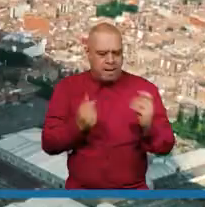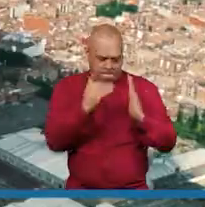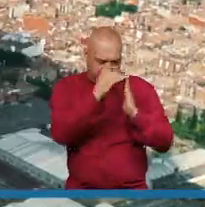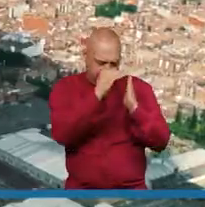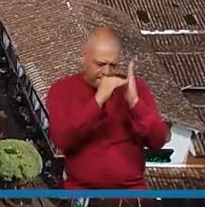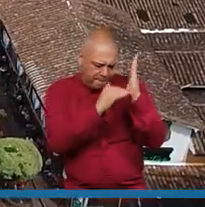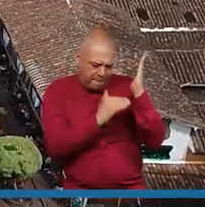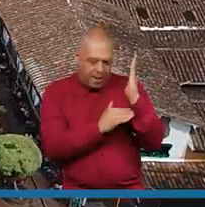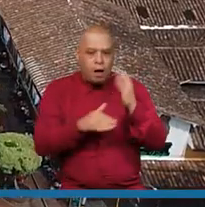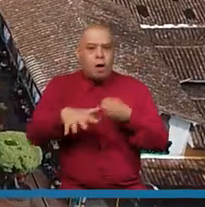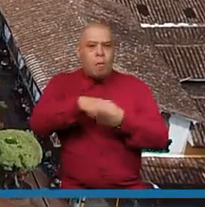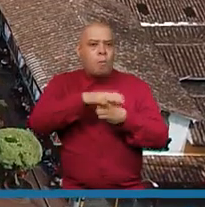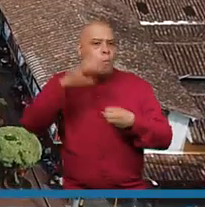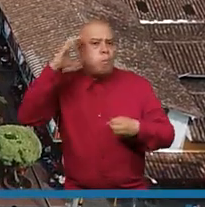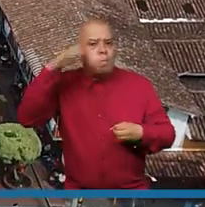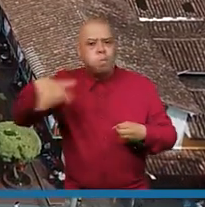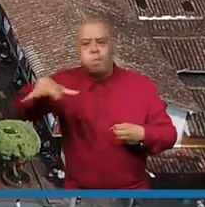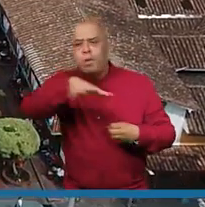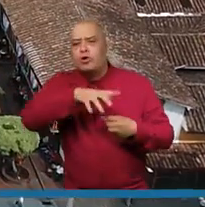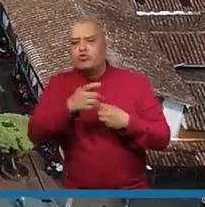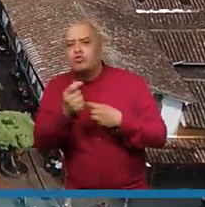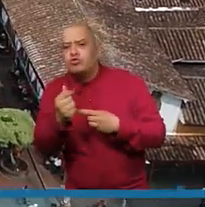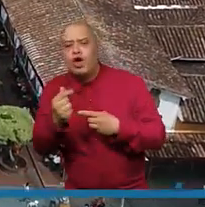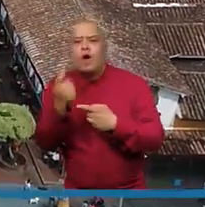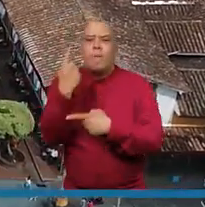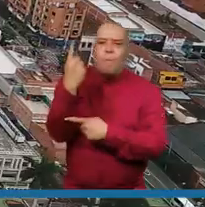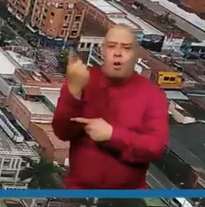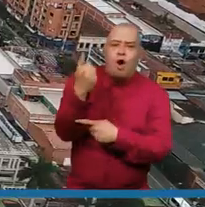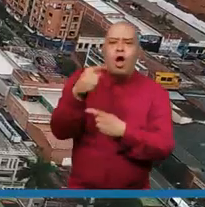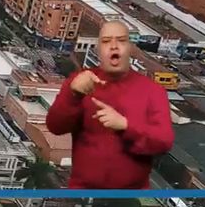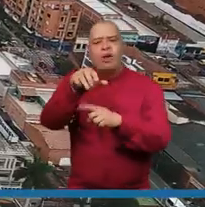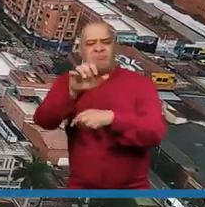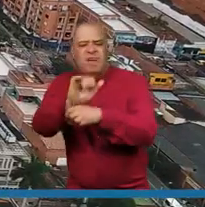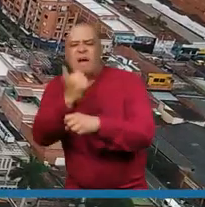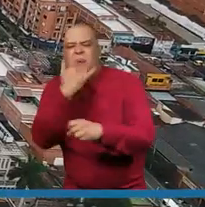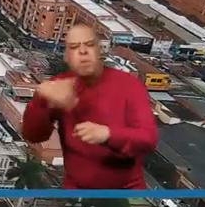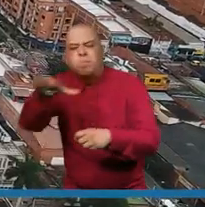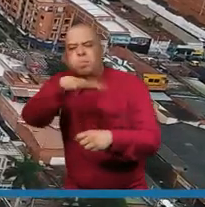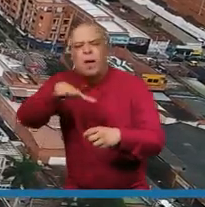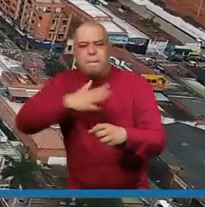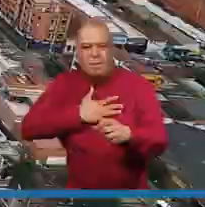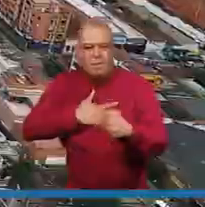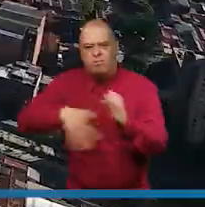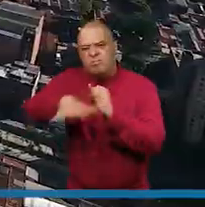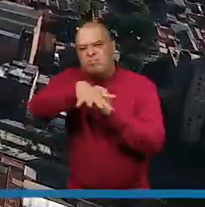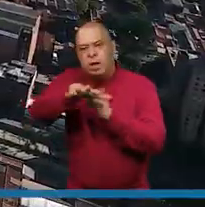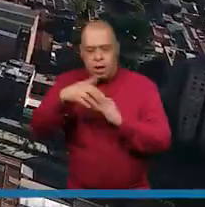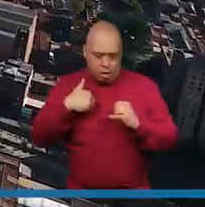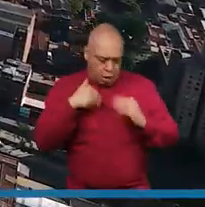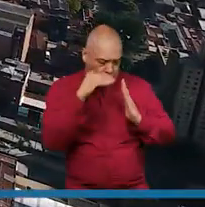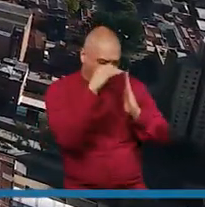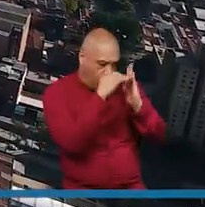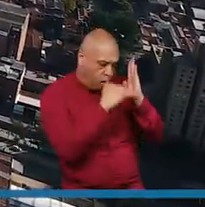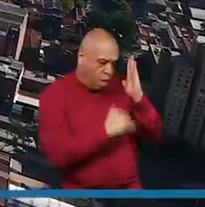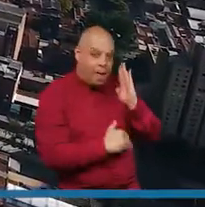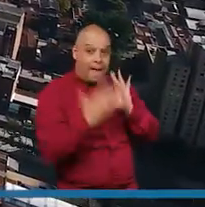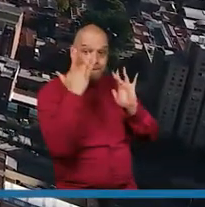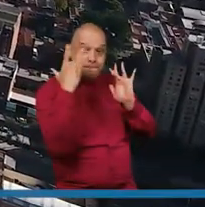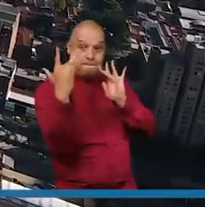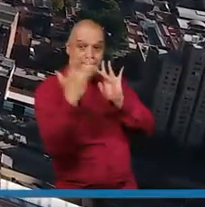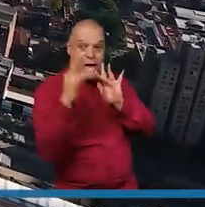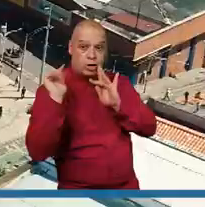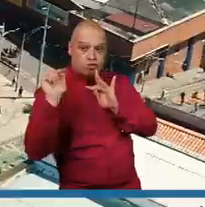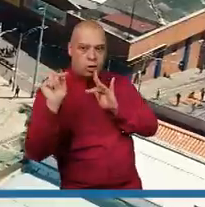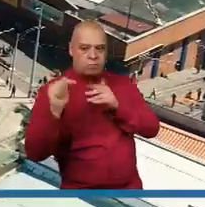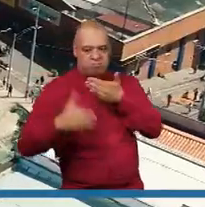actuado en forma de lo que es su realidad, social, económica, política, institucional, etcétera, etcétera. Y a partir de